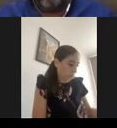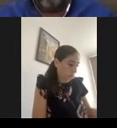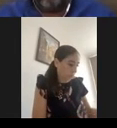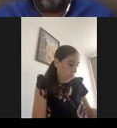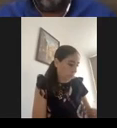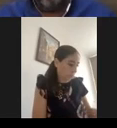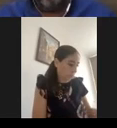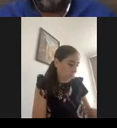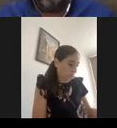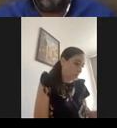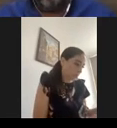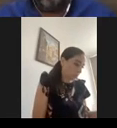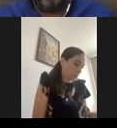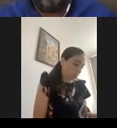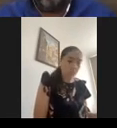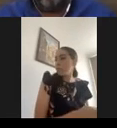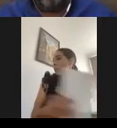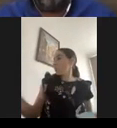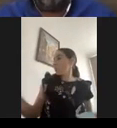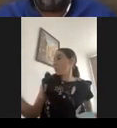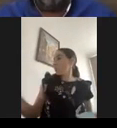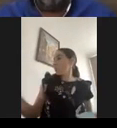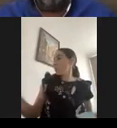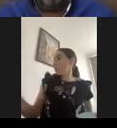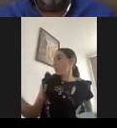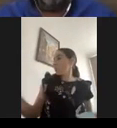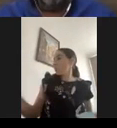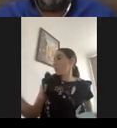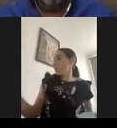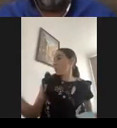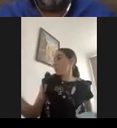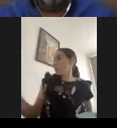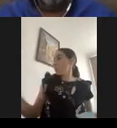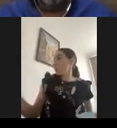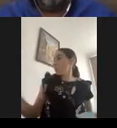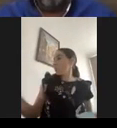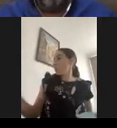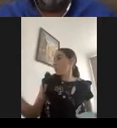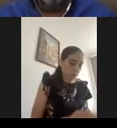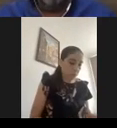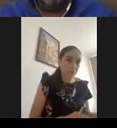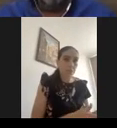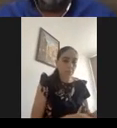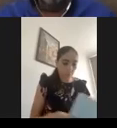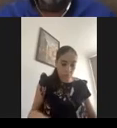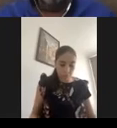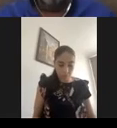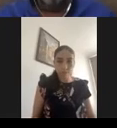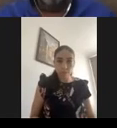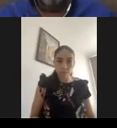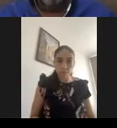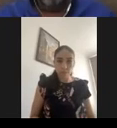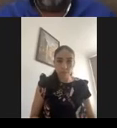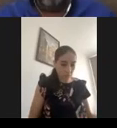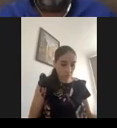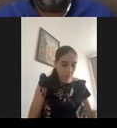que tienen las delegaciones, sino que hay que ayudarlos a que esto se dé de una forma adecuada, en orden y bajo una lógica. O